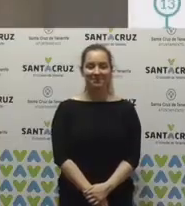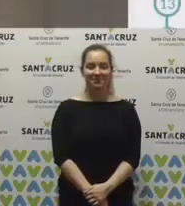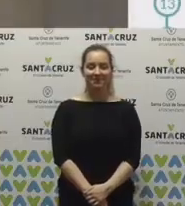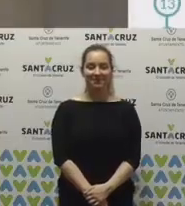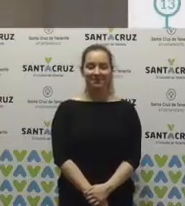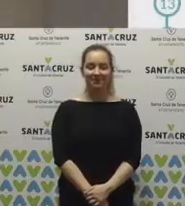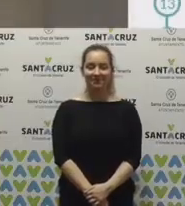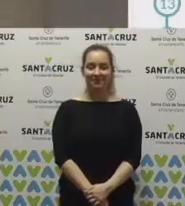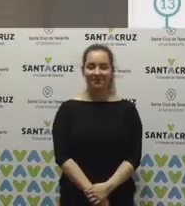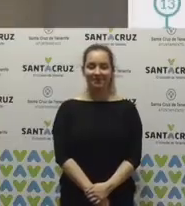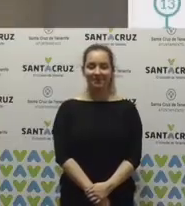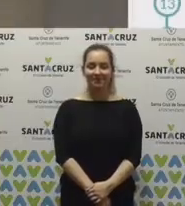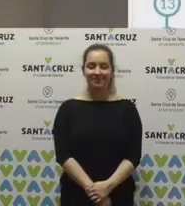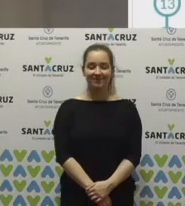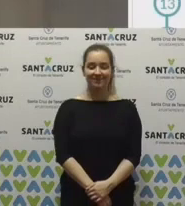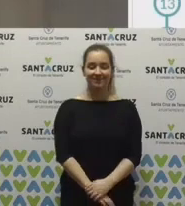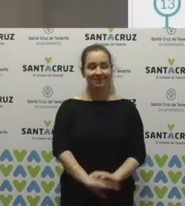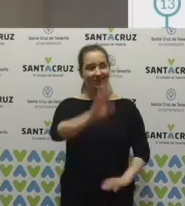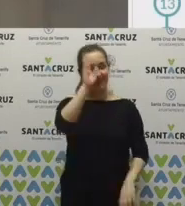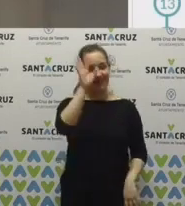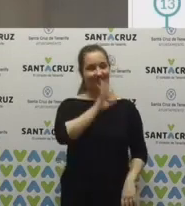puedo hablar de saná